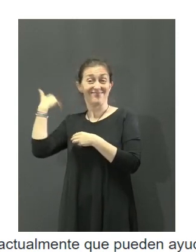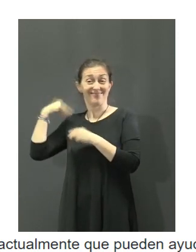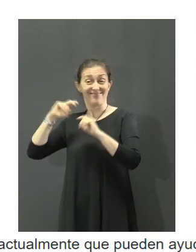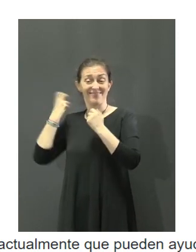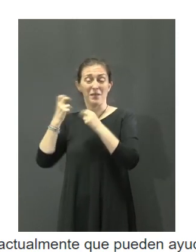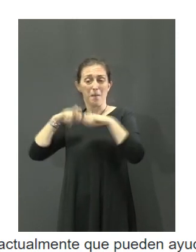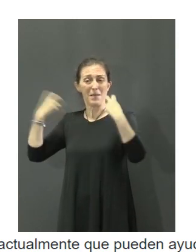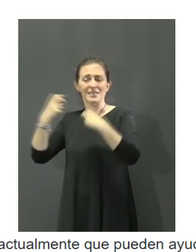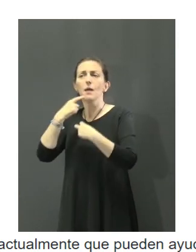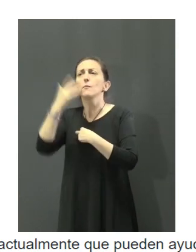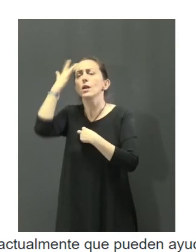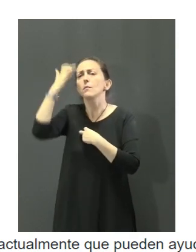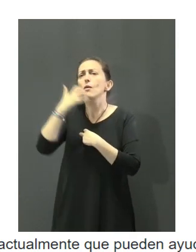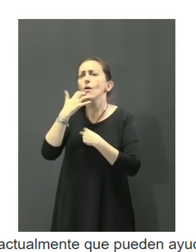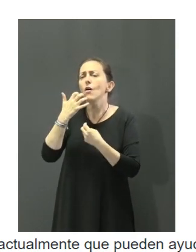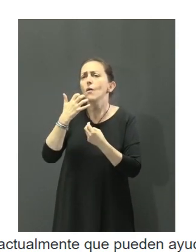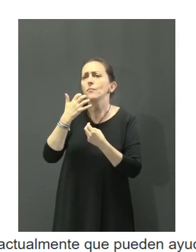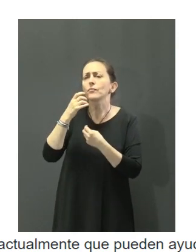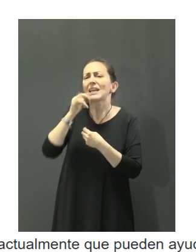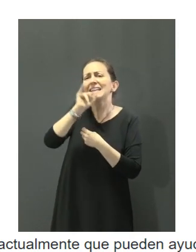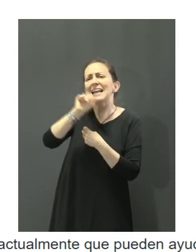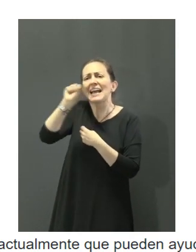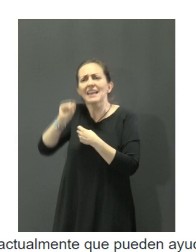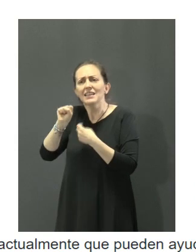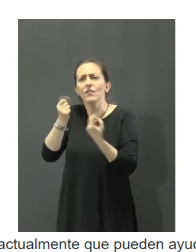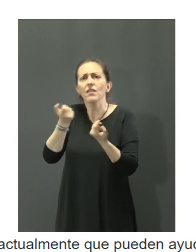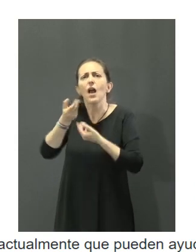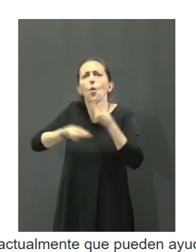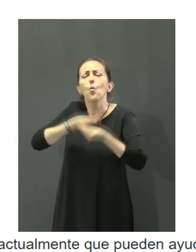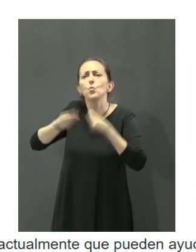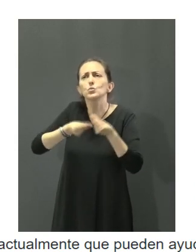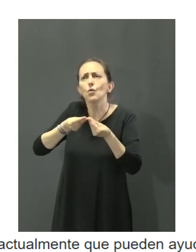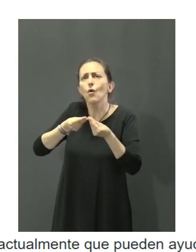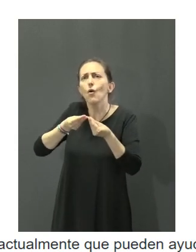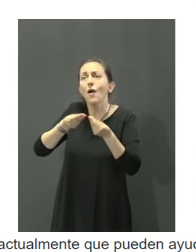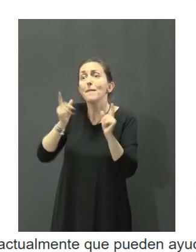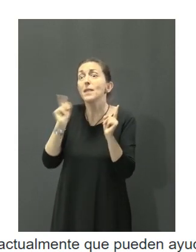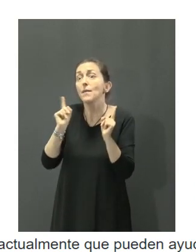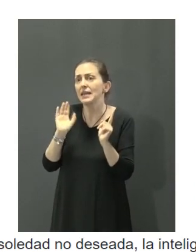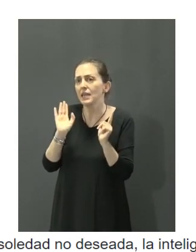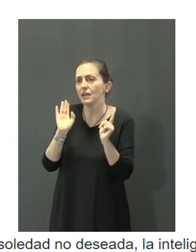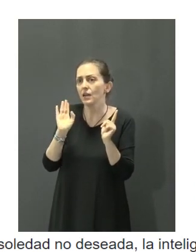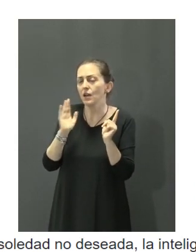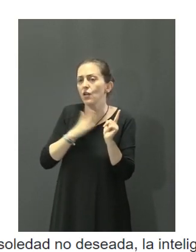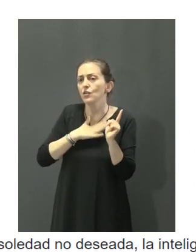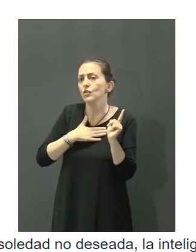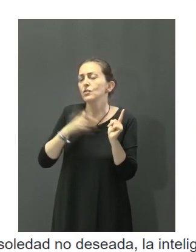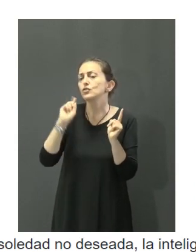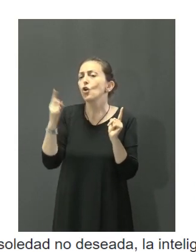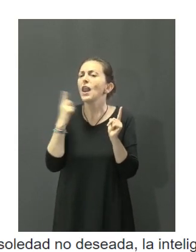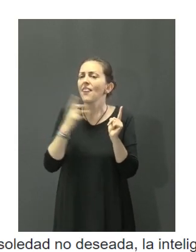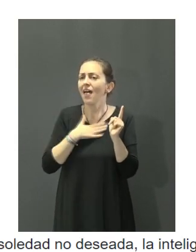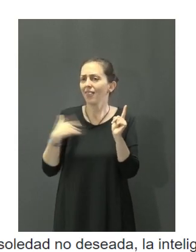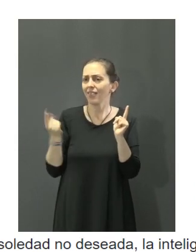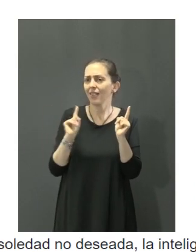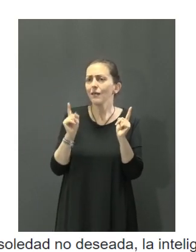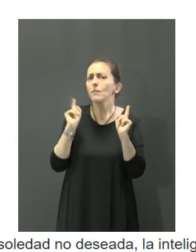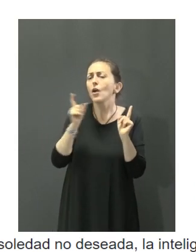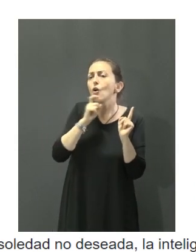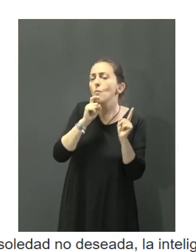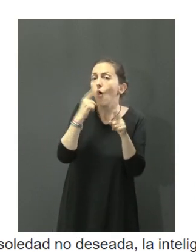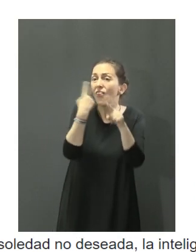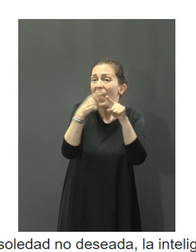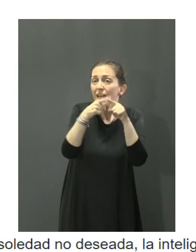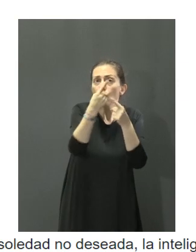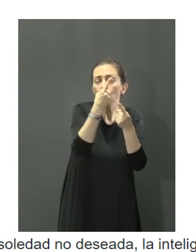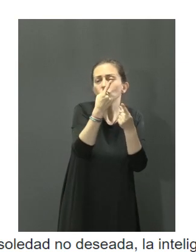mesa, cómo podemos utilizar la inteligencia artificial para prevenir la soledad no deseada. Con el estudio de